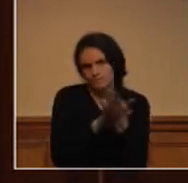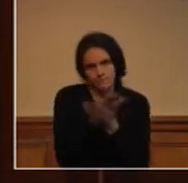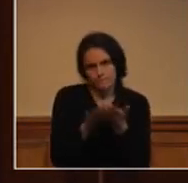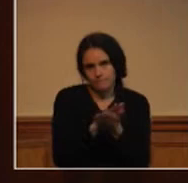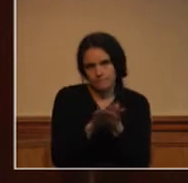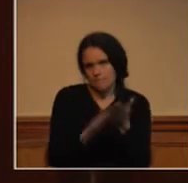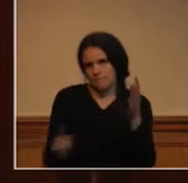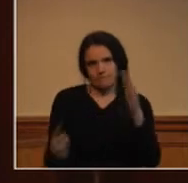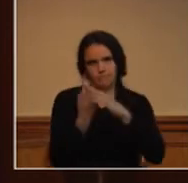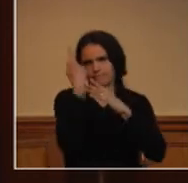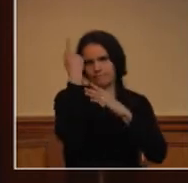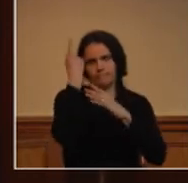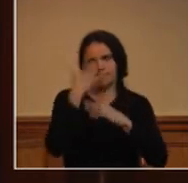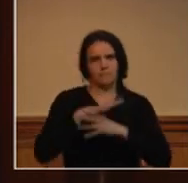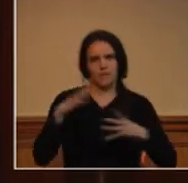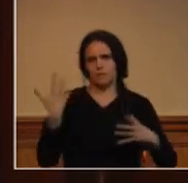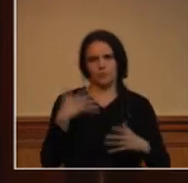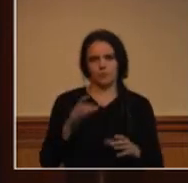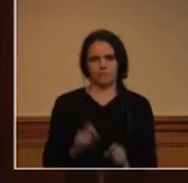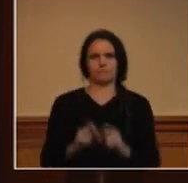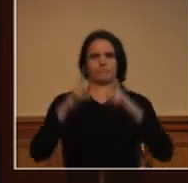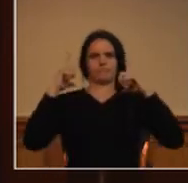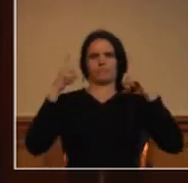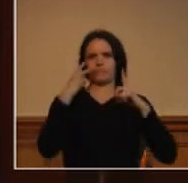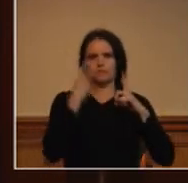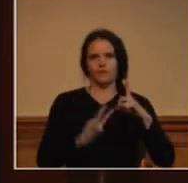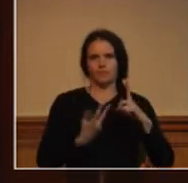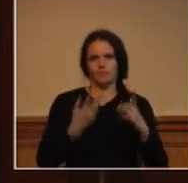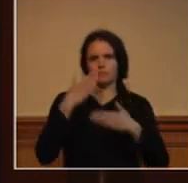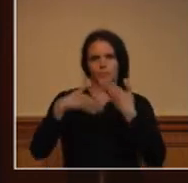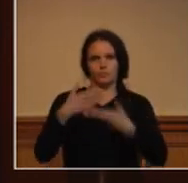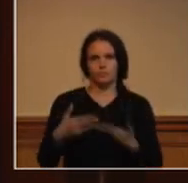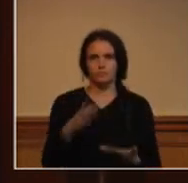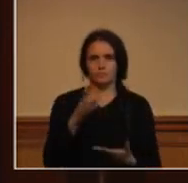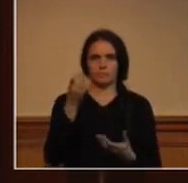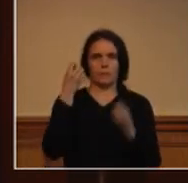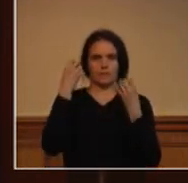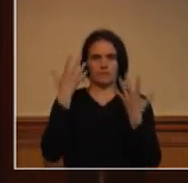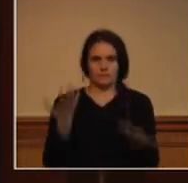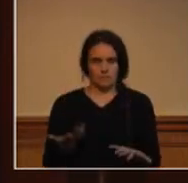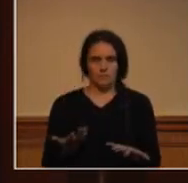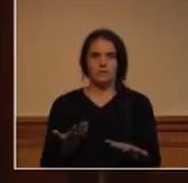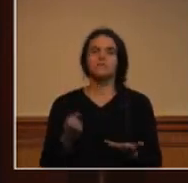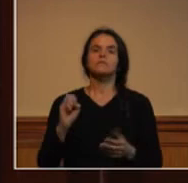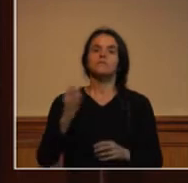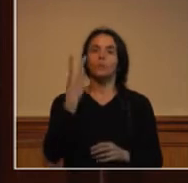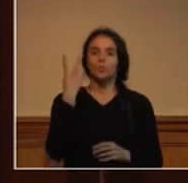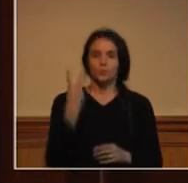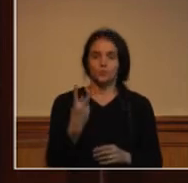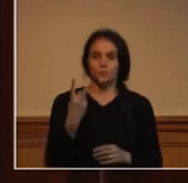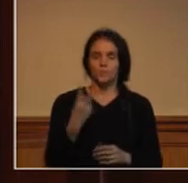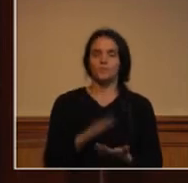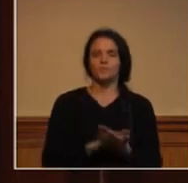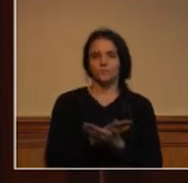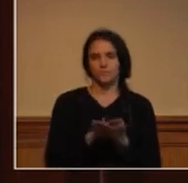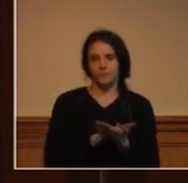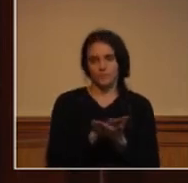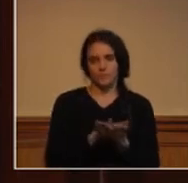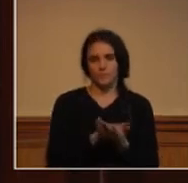que emergió a nosotros en el proceso. Lo segundo que encontramos es que la promesa de